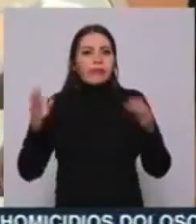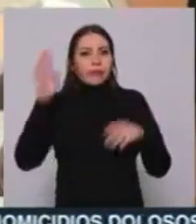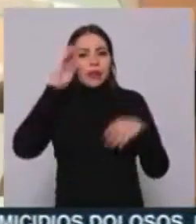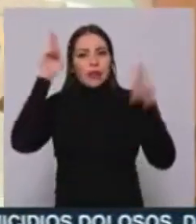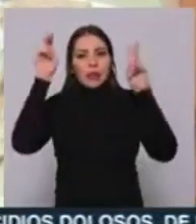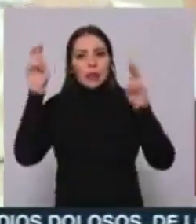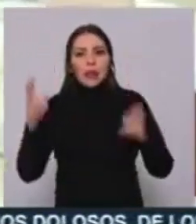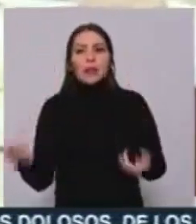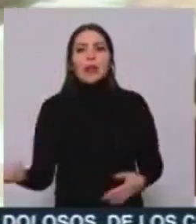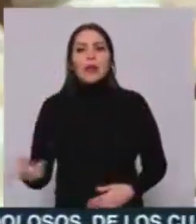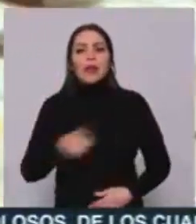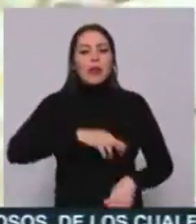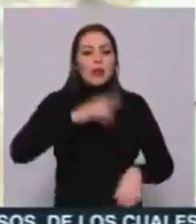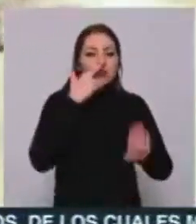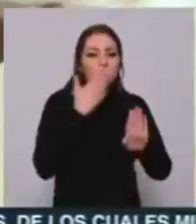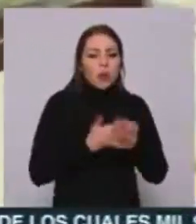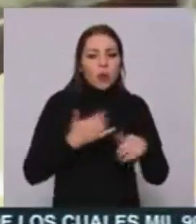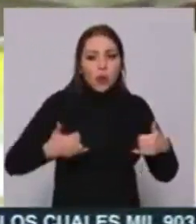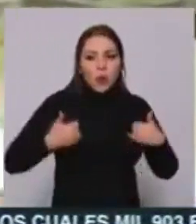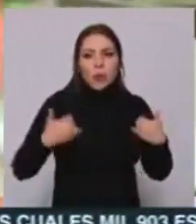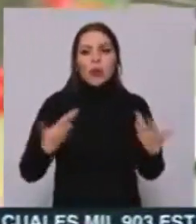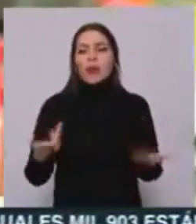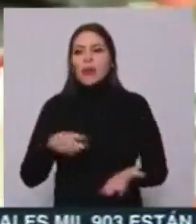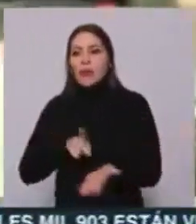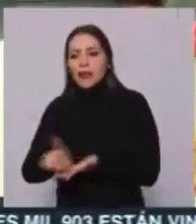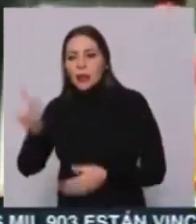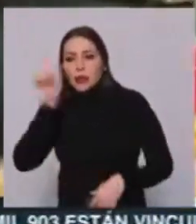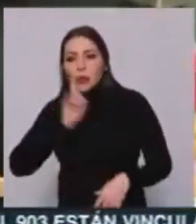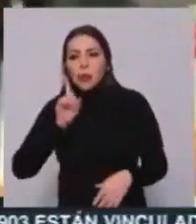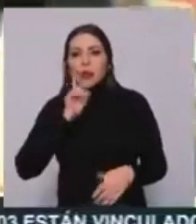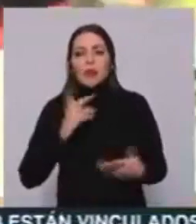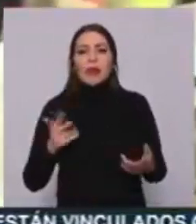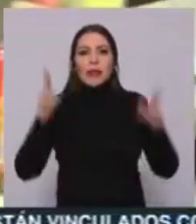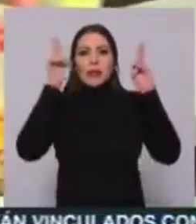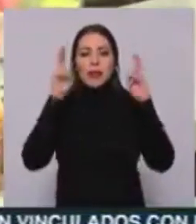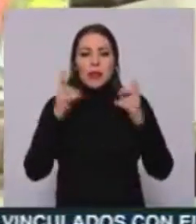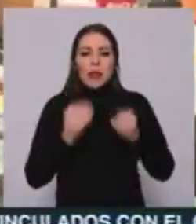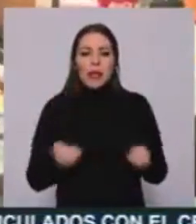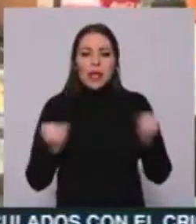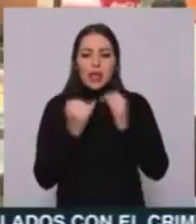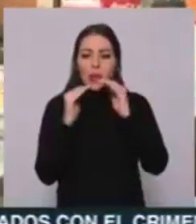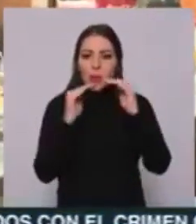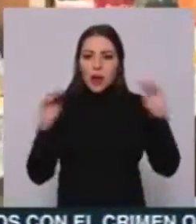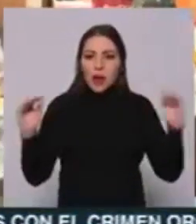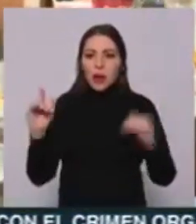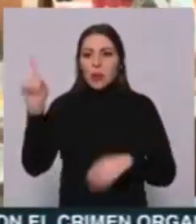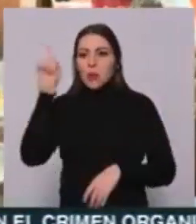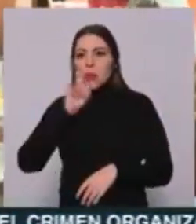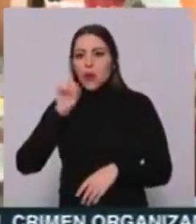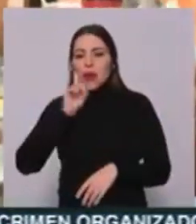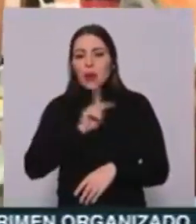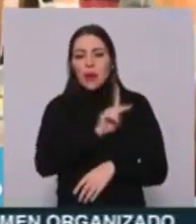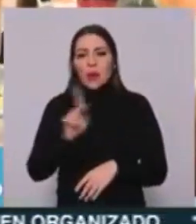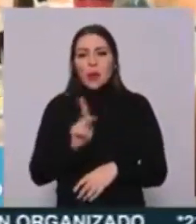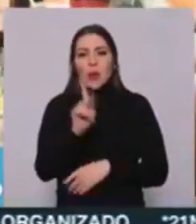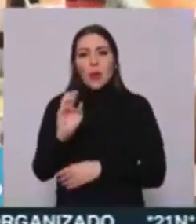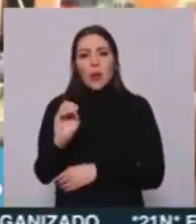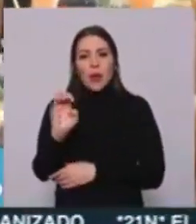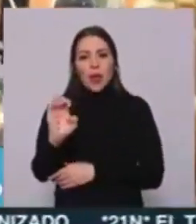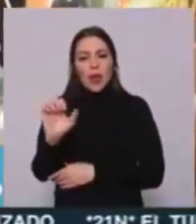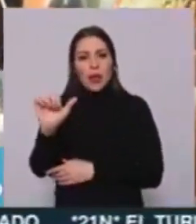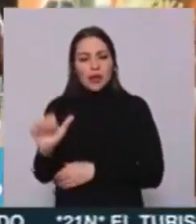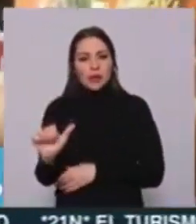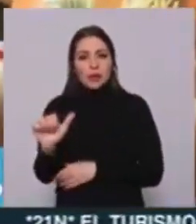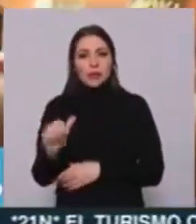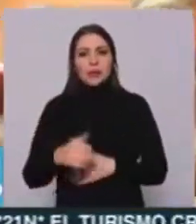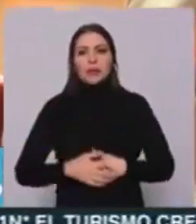los jóvenes, los derechos de las mujeres, la agenda de mujeres, la agenda de igualdad de las mujeres en la OEA me parece